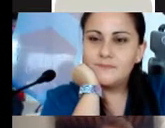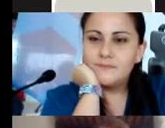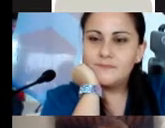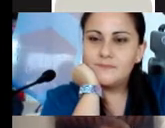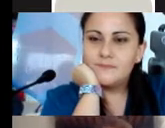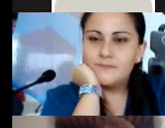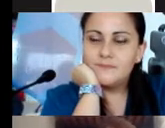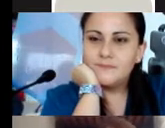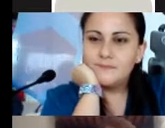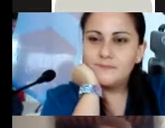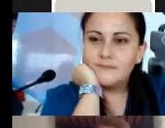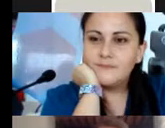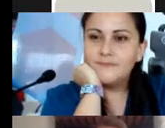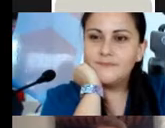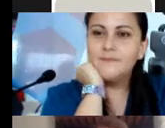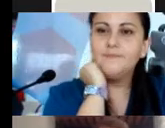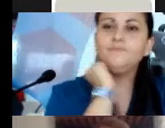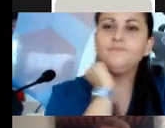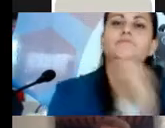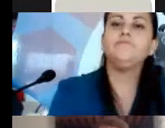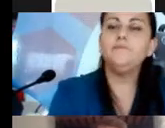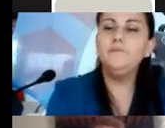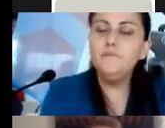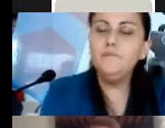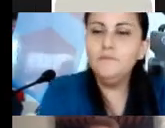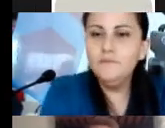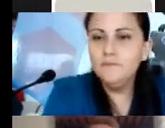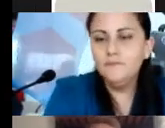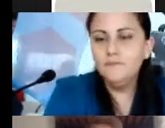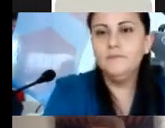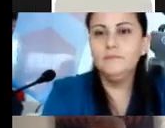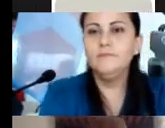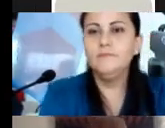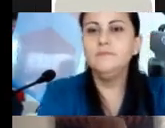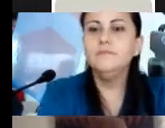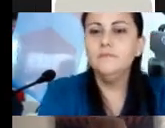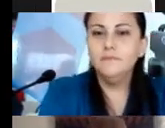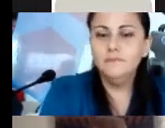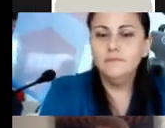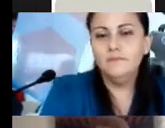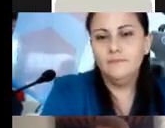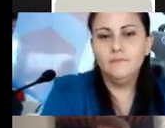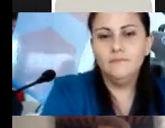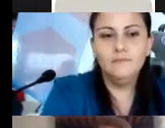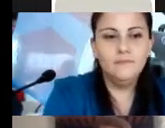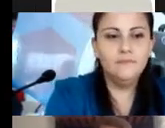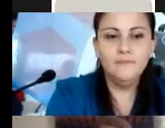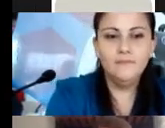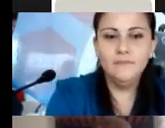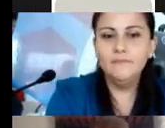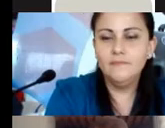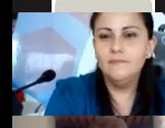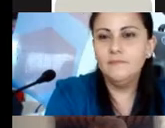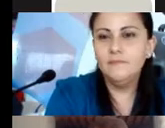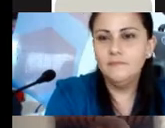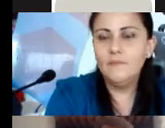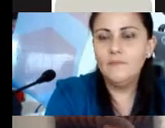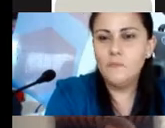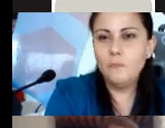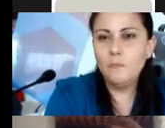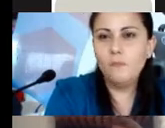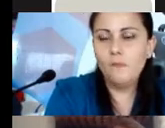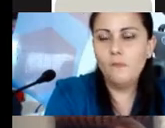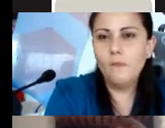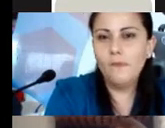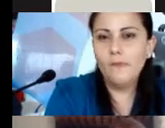Acomodar discrepancias de longitud de pierna y condiciones de golpe de viento. Otro de los temas fundamentales que